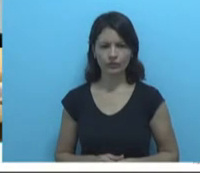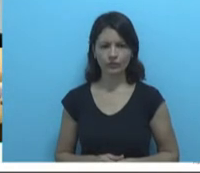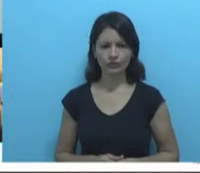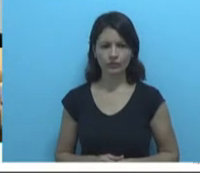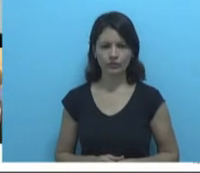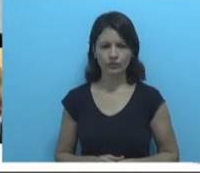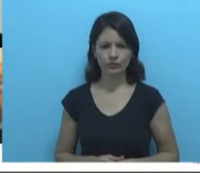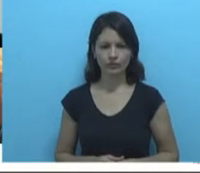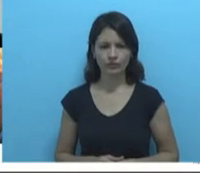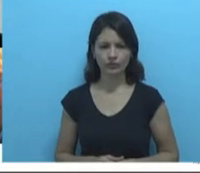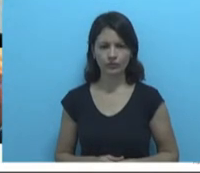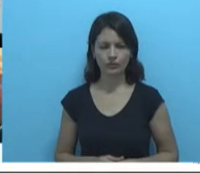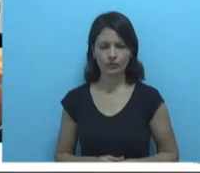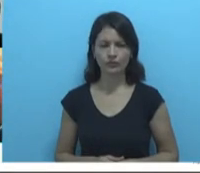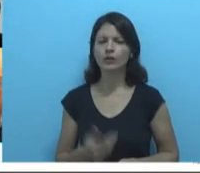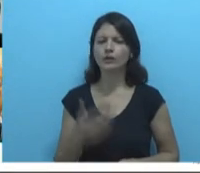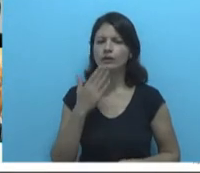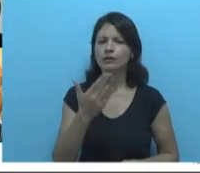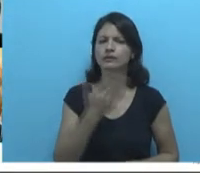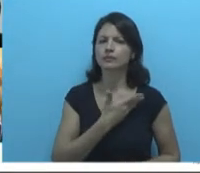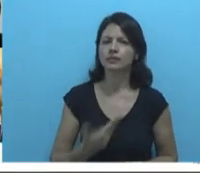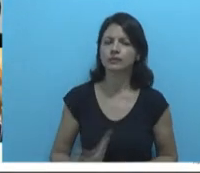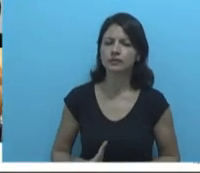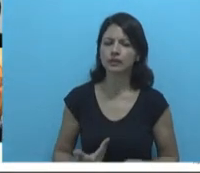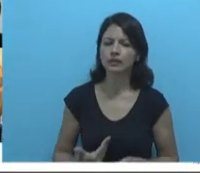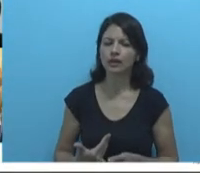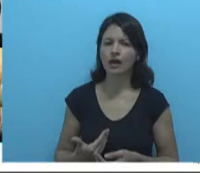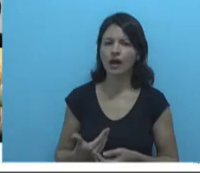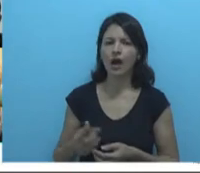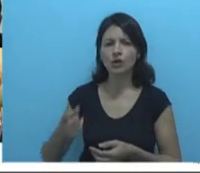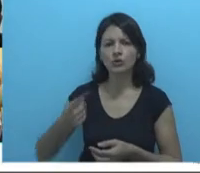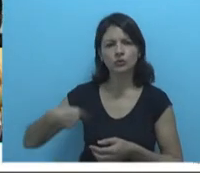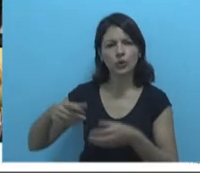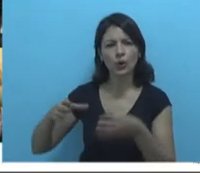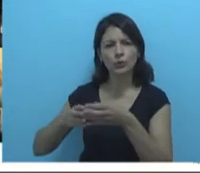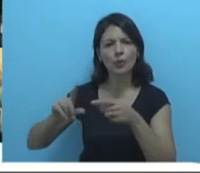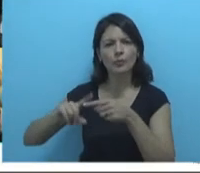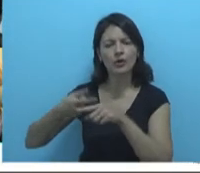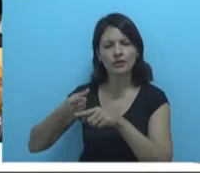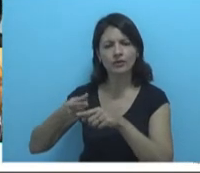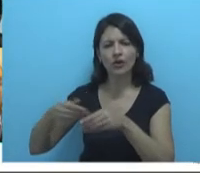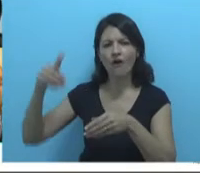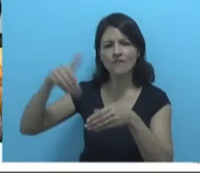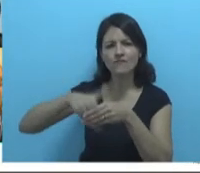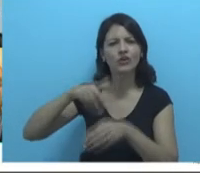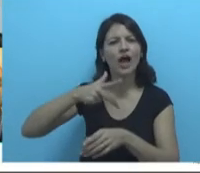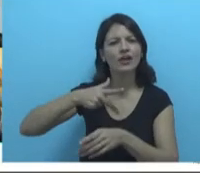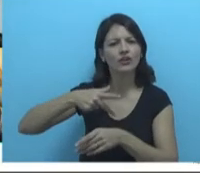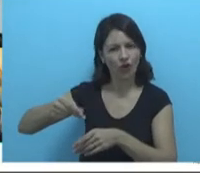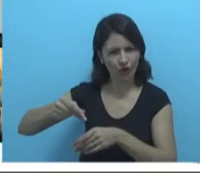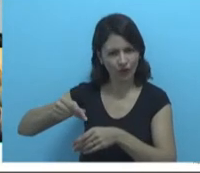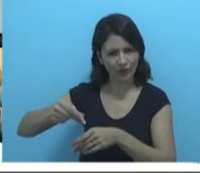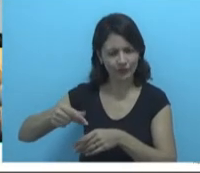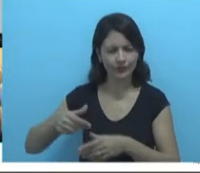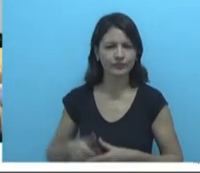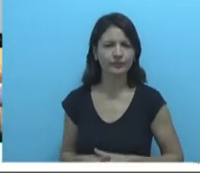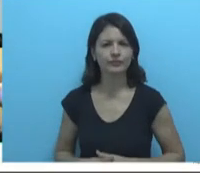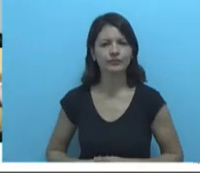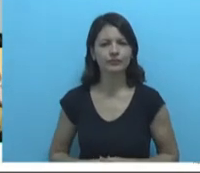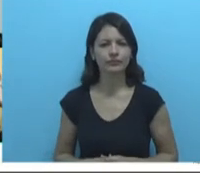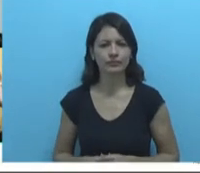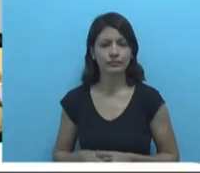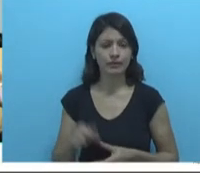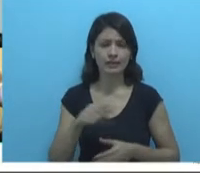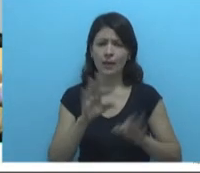Sí. Gracias, señor presidente, para expresar nuestro voto negativo del bloque justicialista sobre